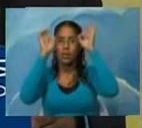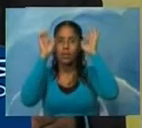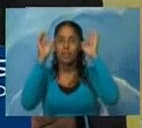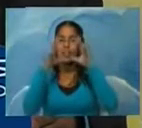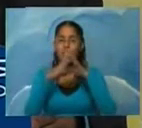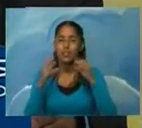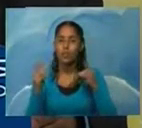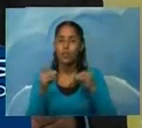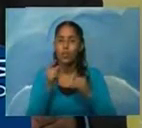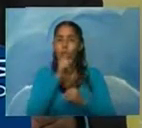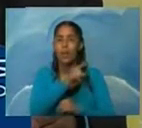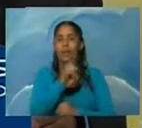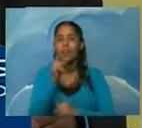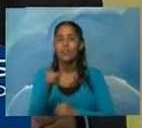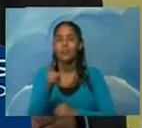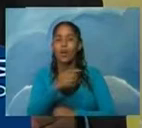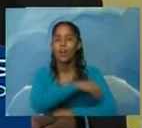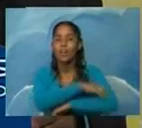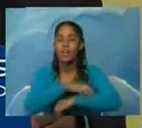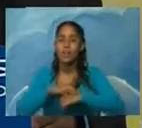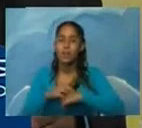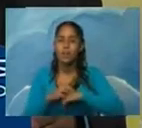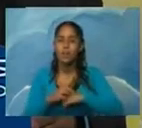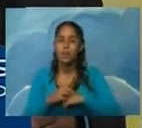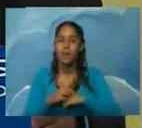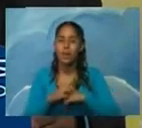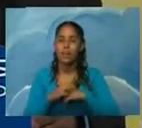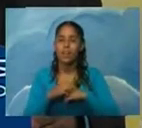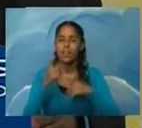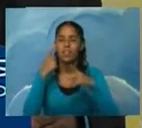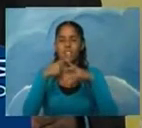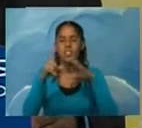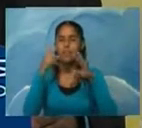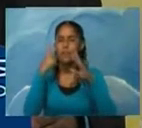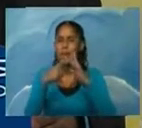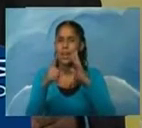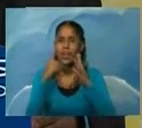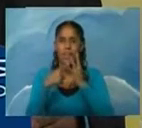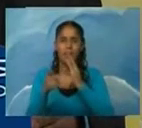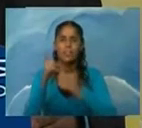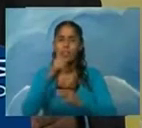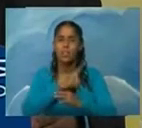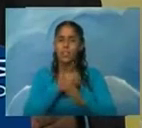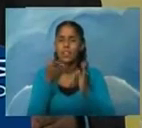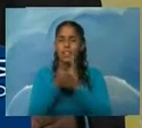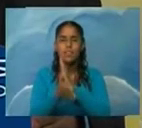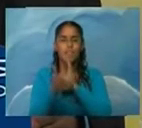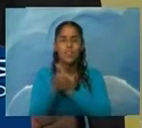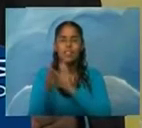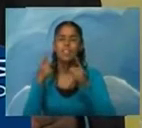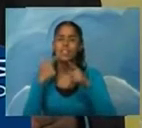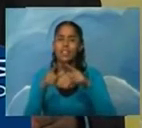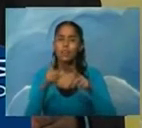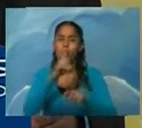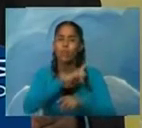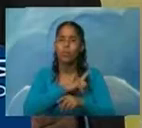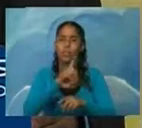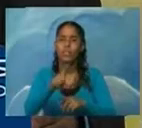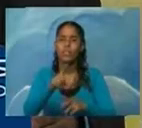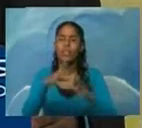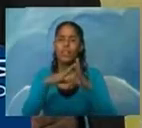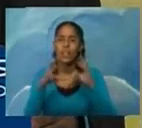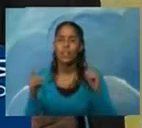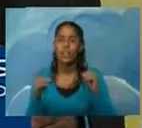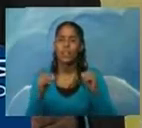ibis, el calamón, el pelícano, el buitre, el sormujo, la cigüeña,